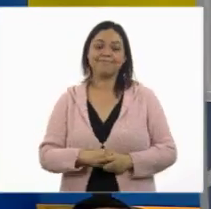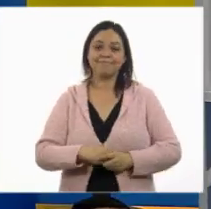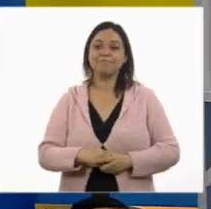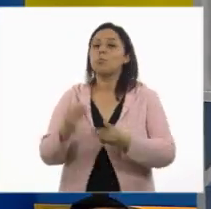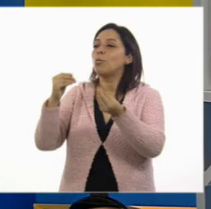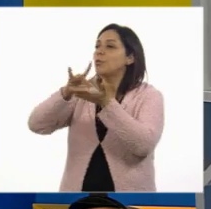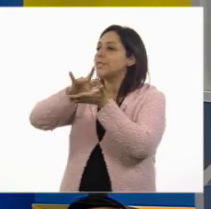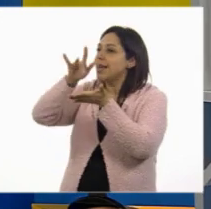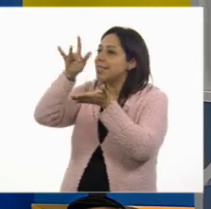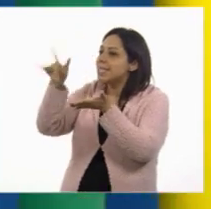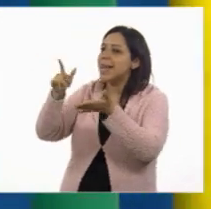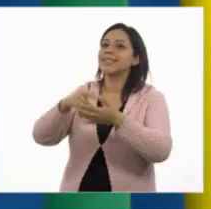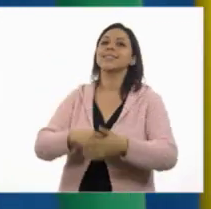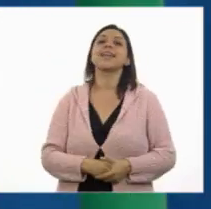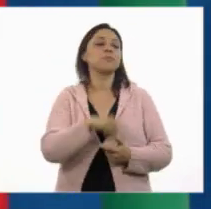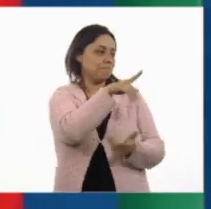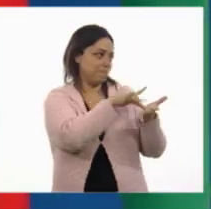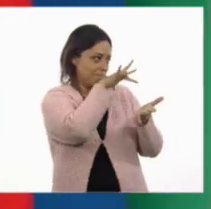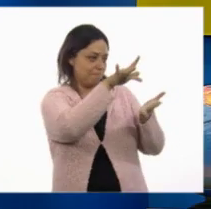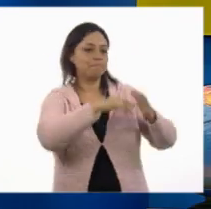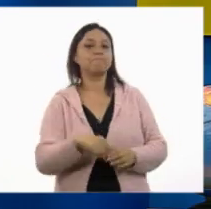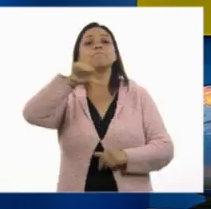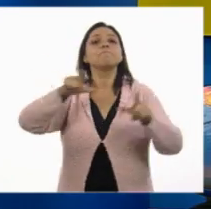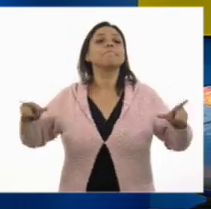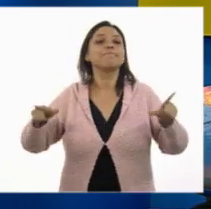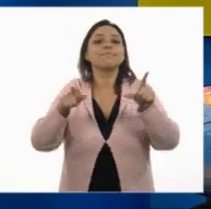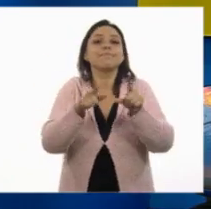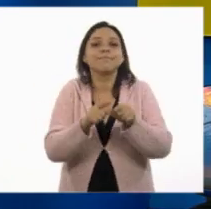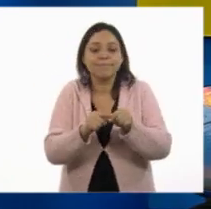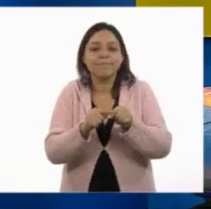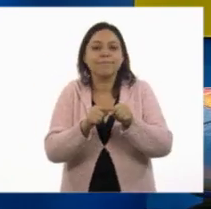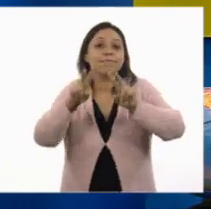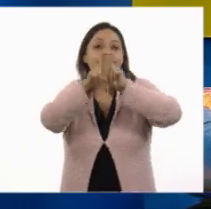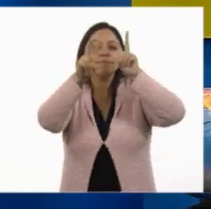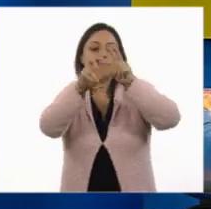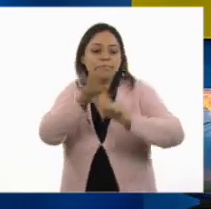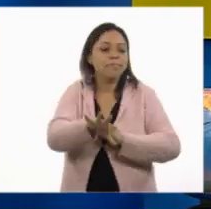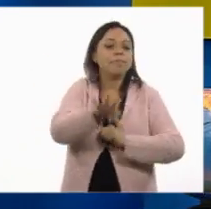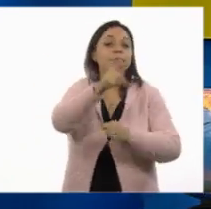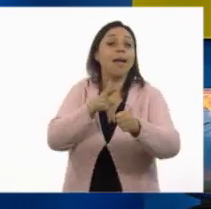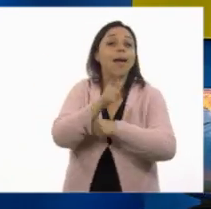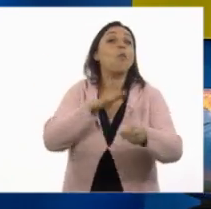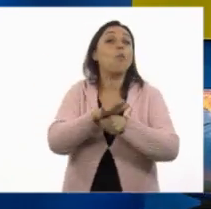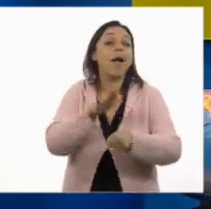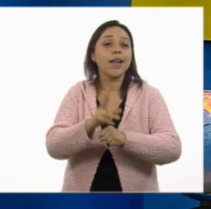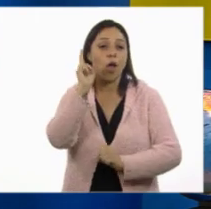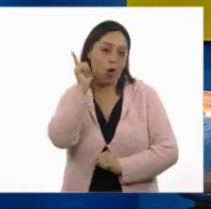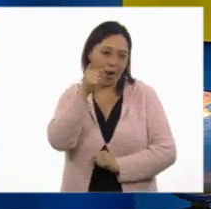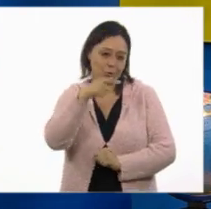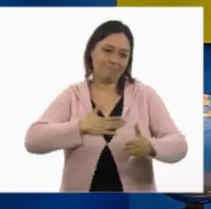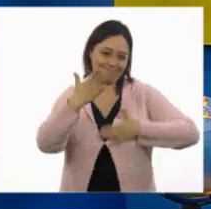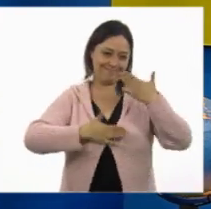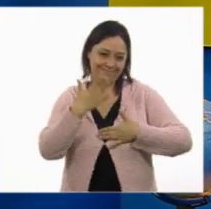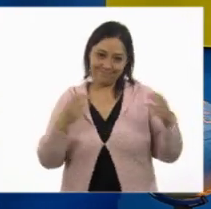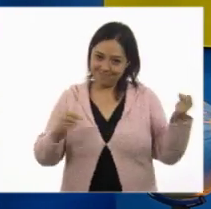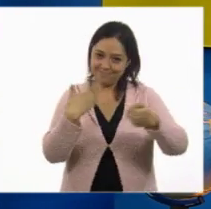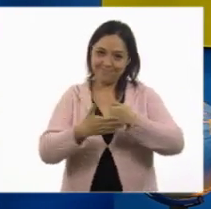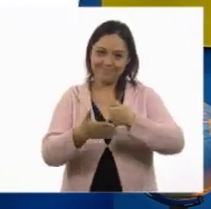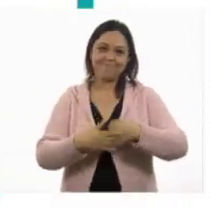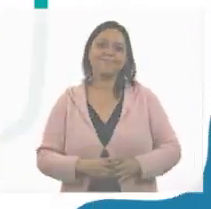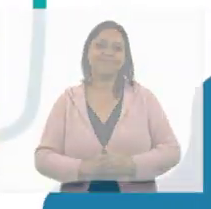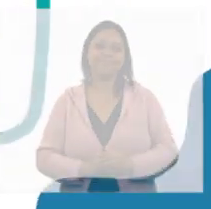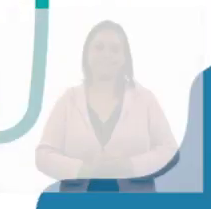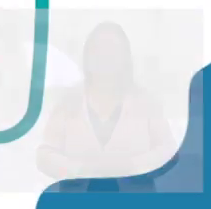Pedro, muchísimas gracias. Muchas más gracias a ti, Aníbal. Hemos terminado con Adivina cuál es. Espero que lo hayan disfrutado tanto